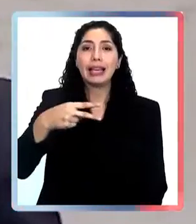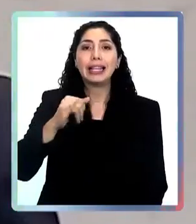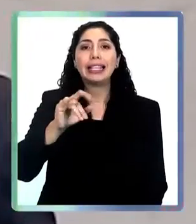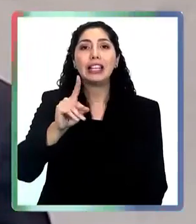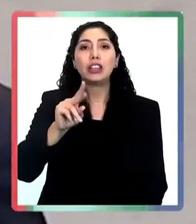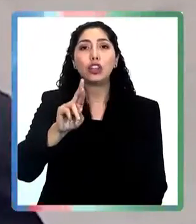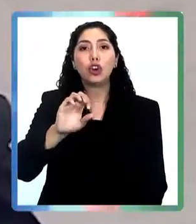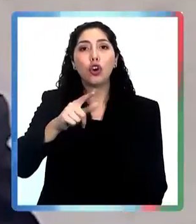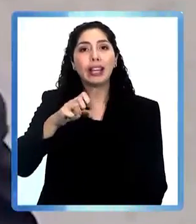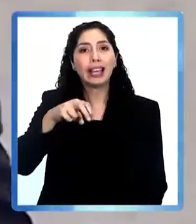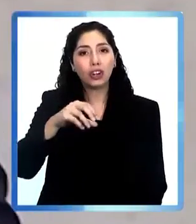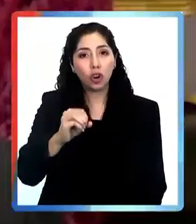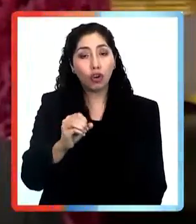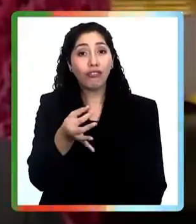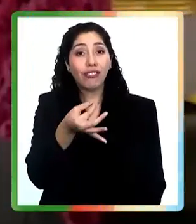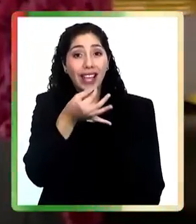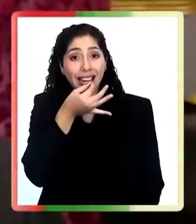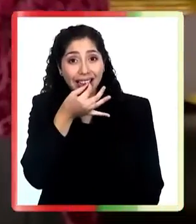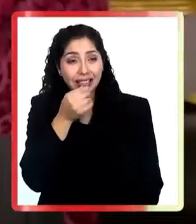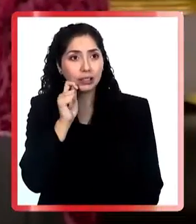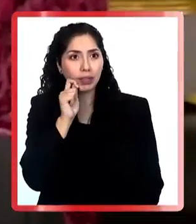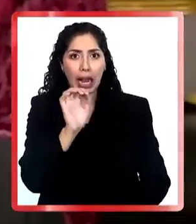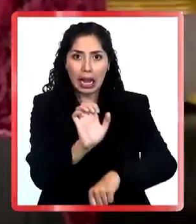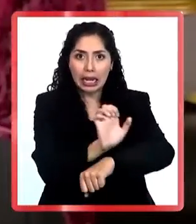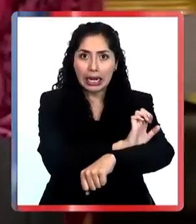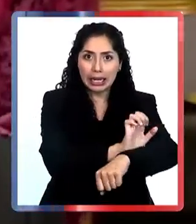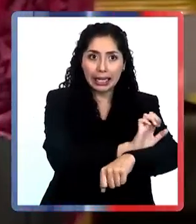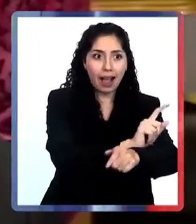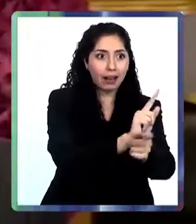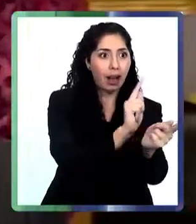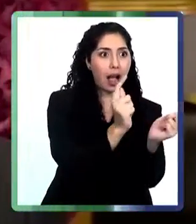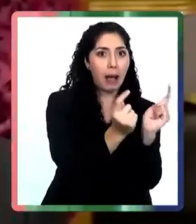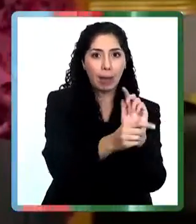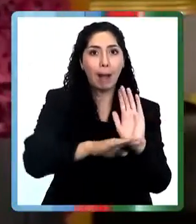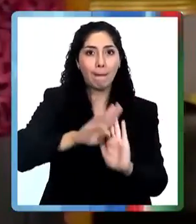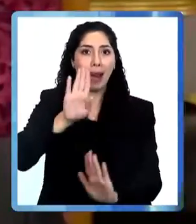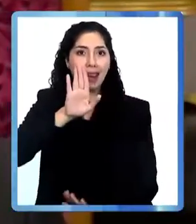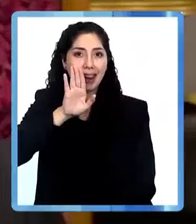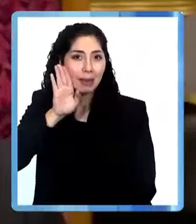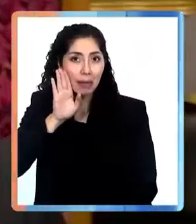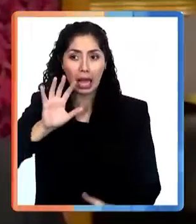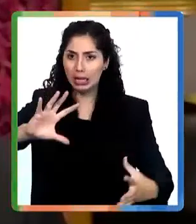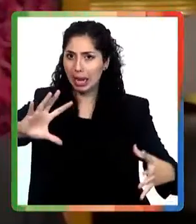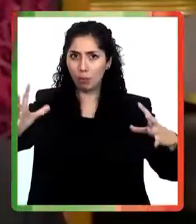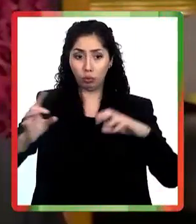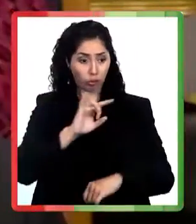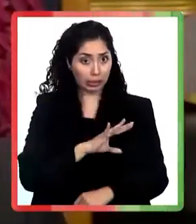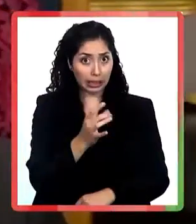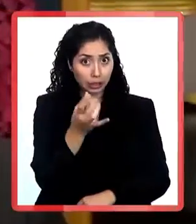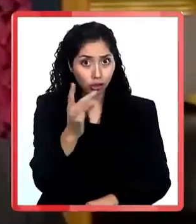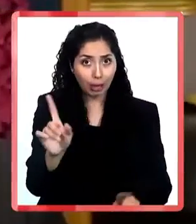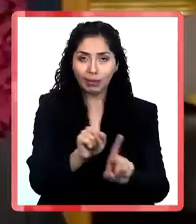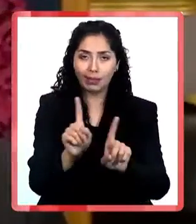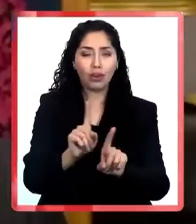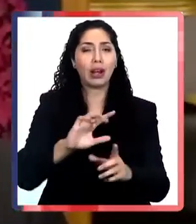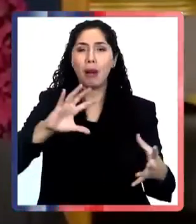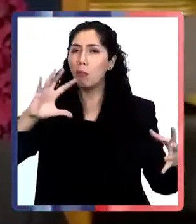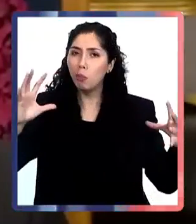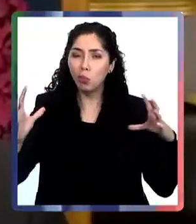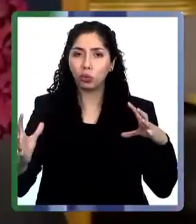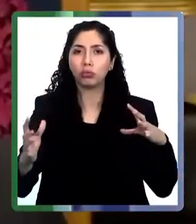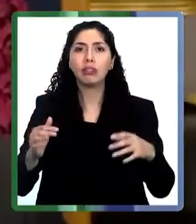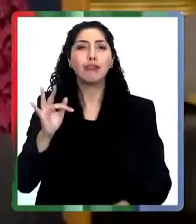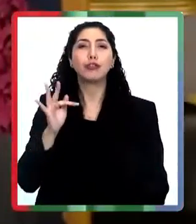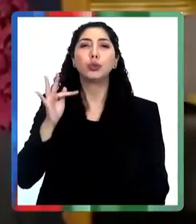es una alternativa real para una transición energética en el mundo no solo en chile en el mundo que nos lleve